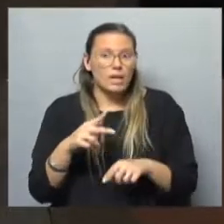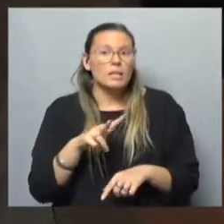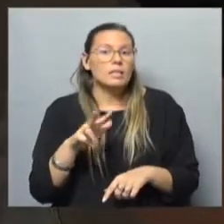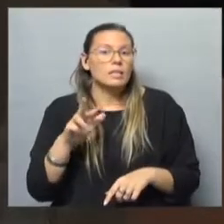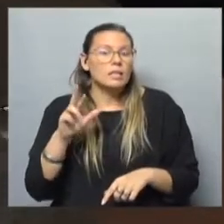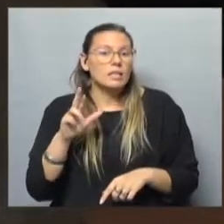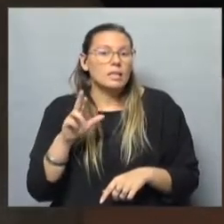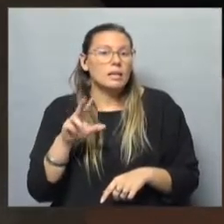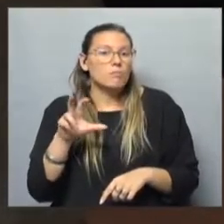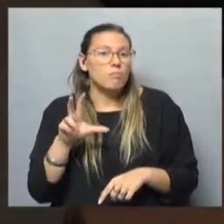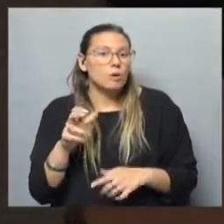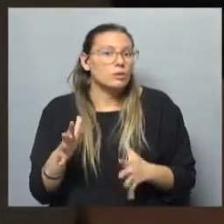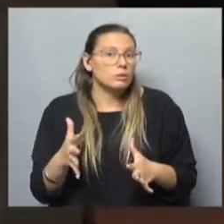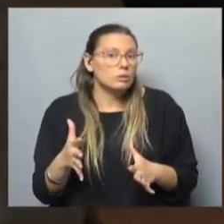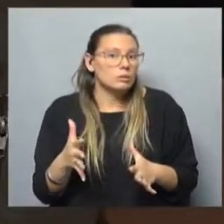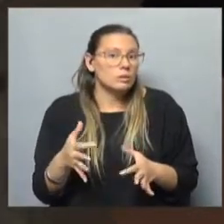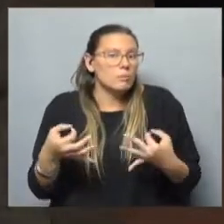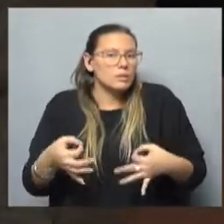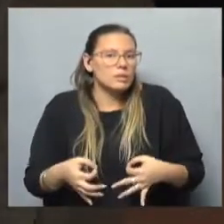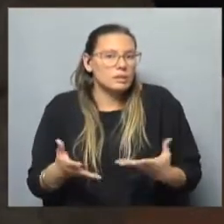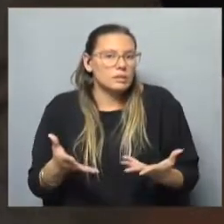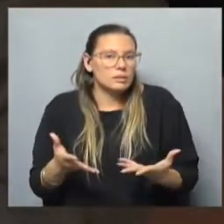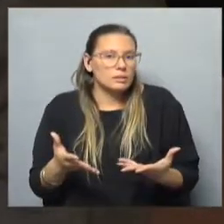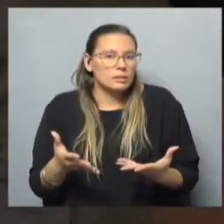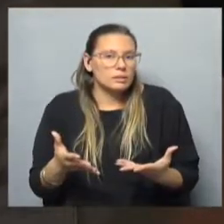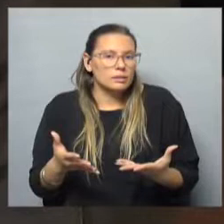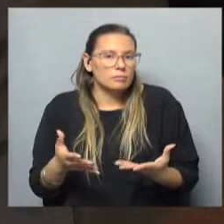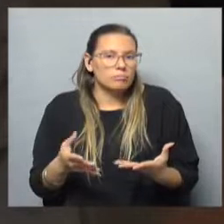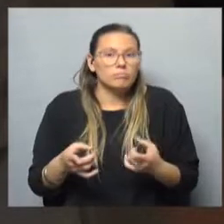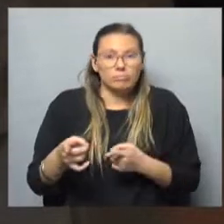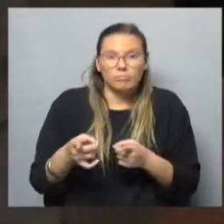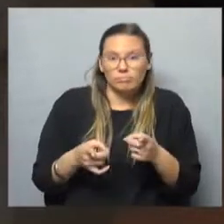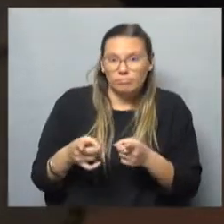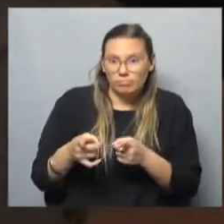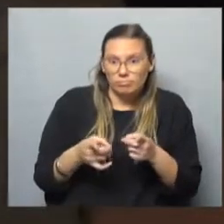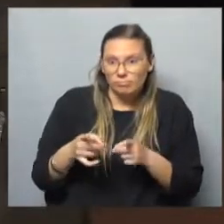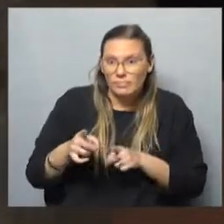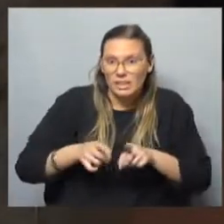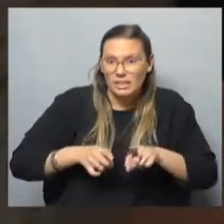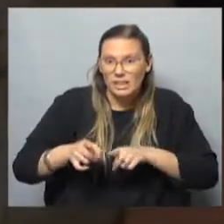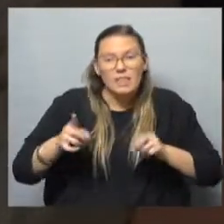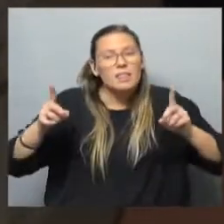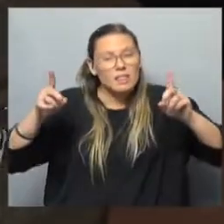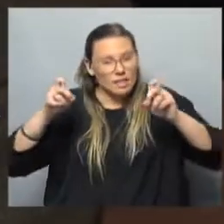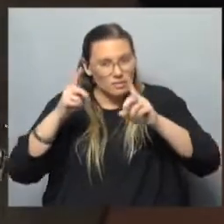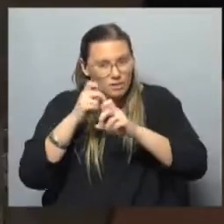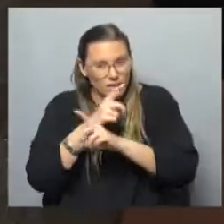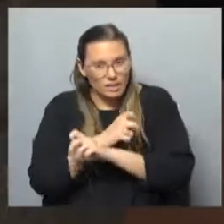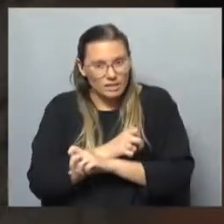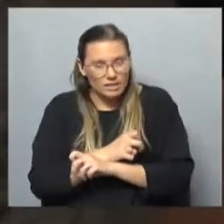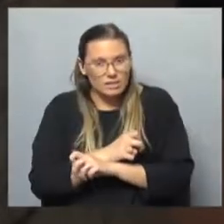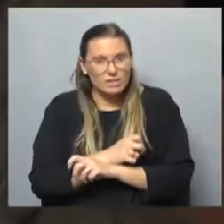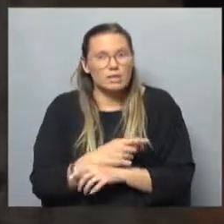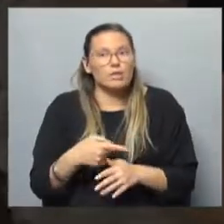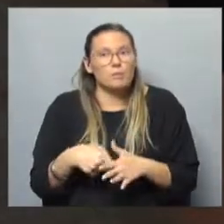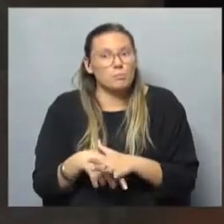tiene? Es una carrera muy difícil y